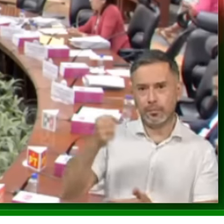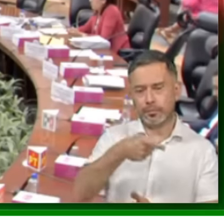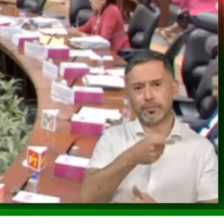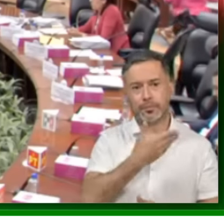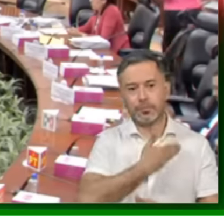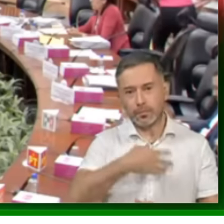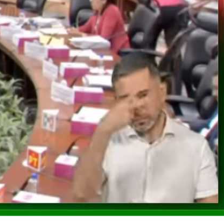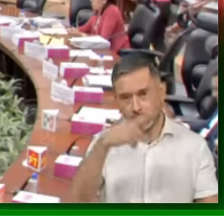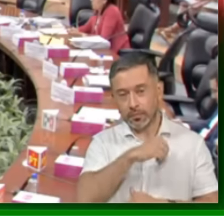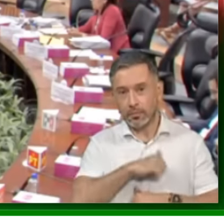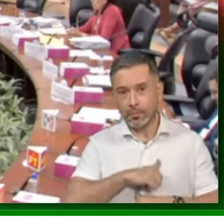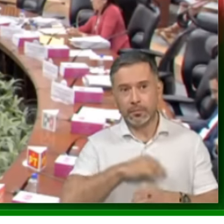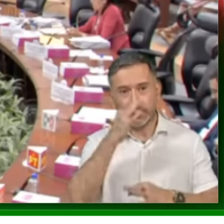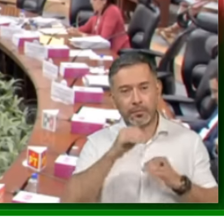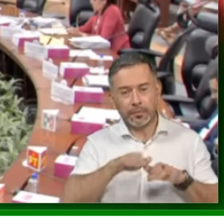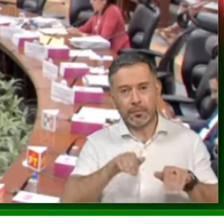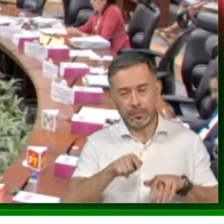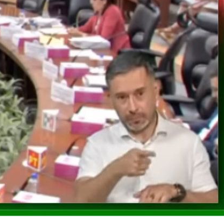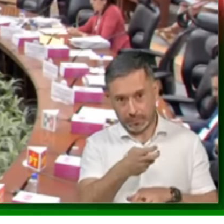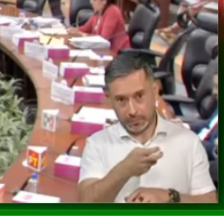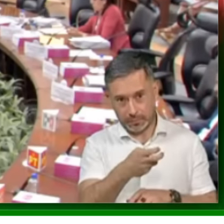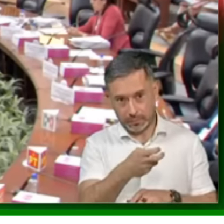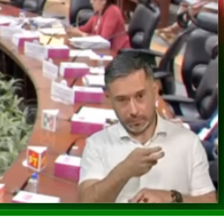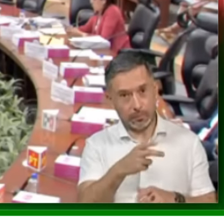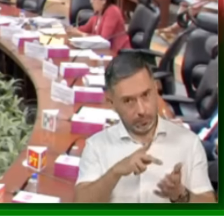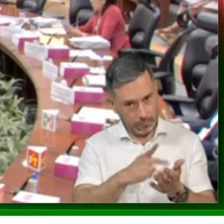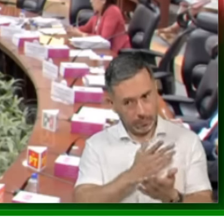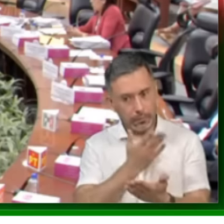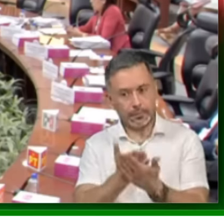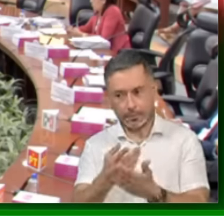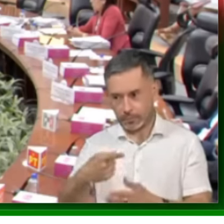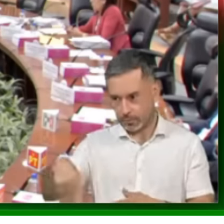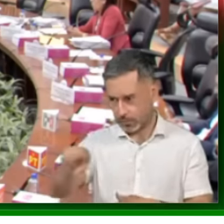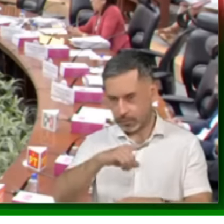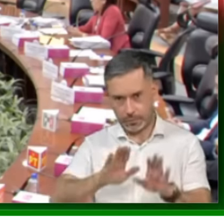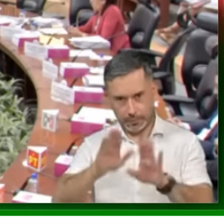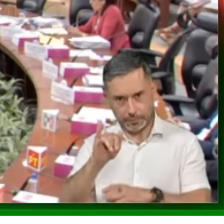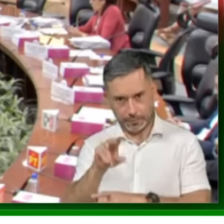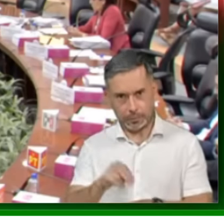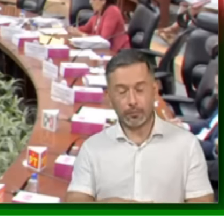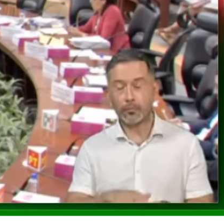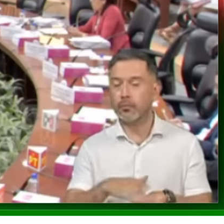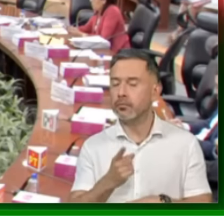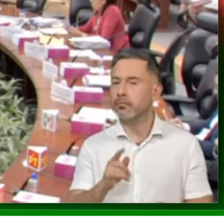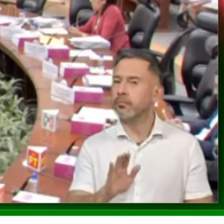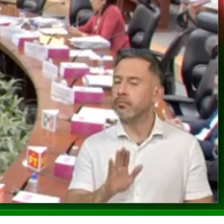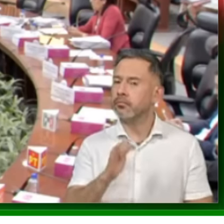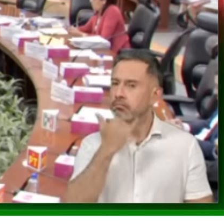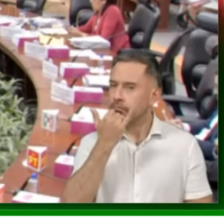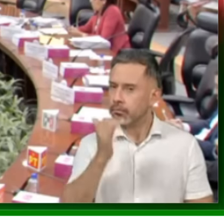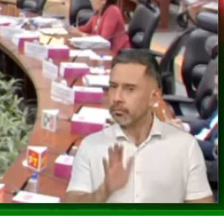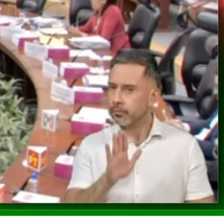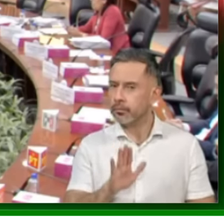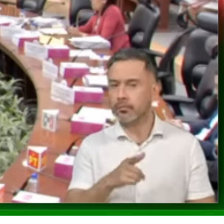poder ejecutivo debería de volverse a poner en la mesa porque tal parece que por